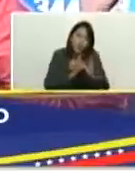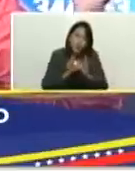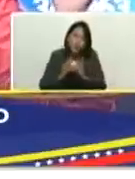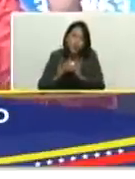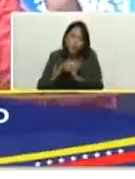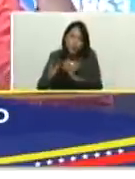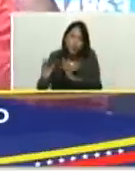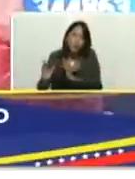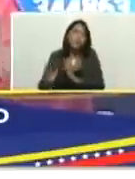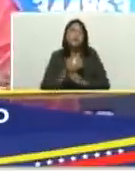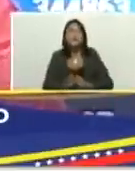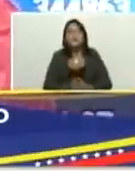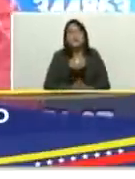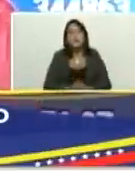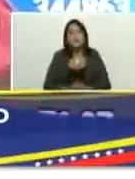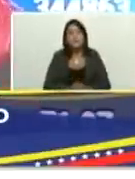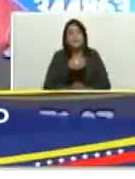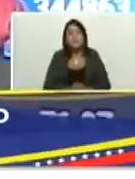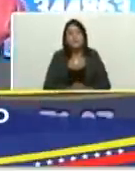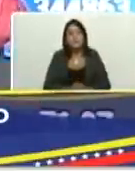de no sé dónde, de la estratosfera.